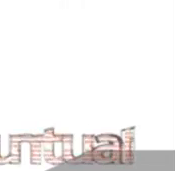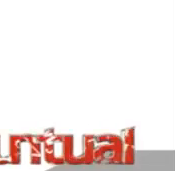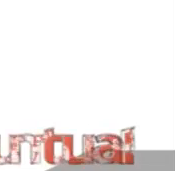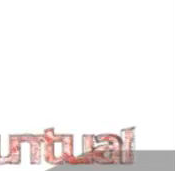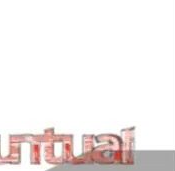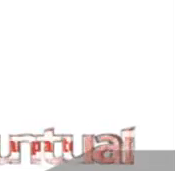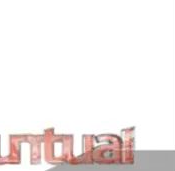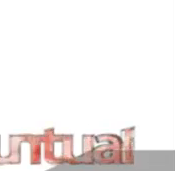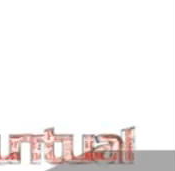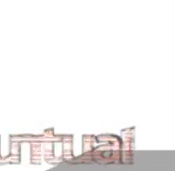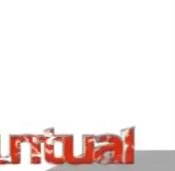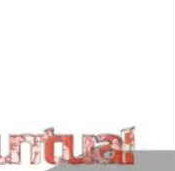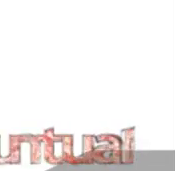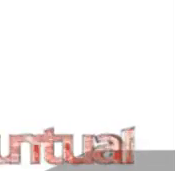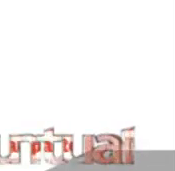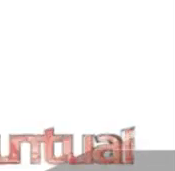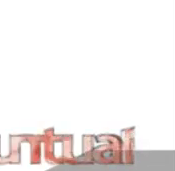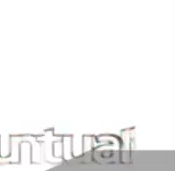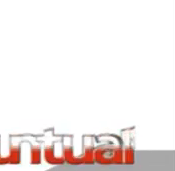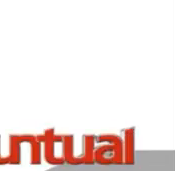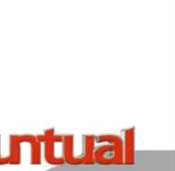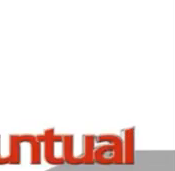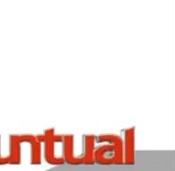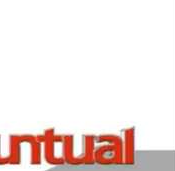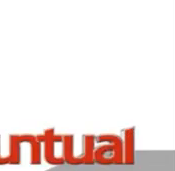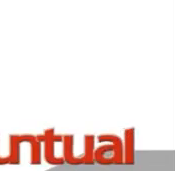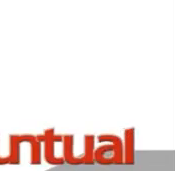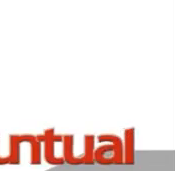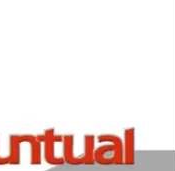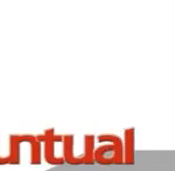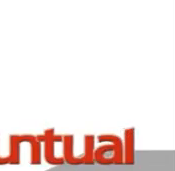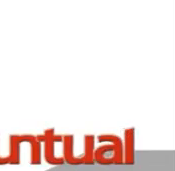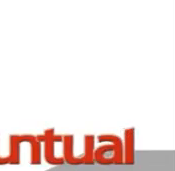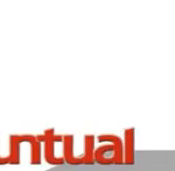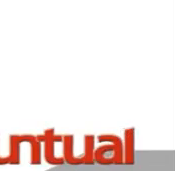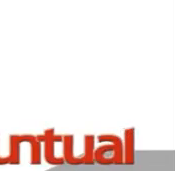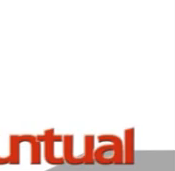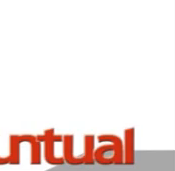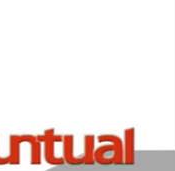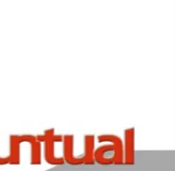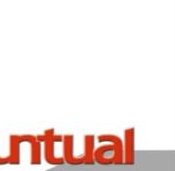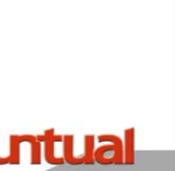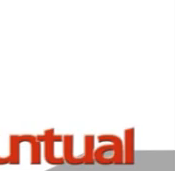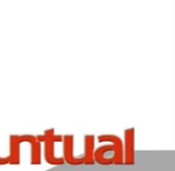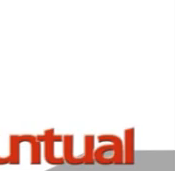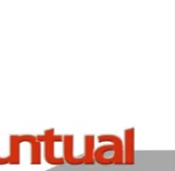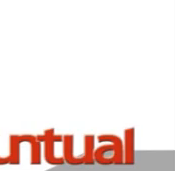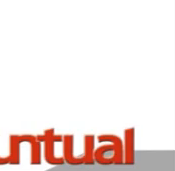Puntual.